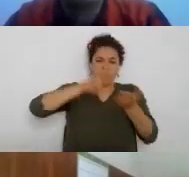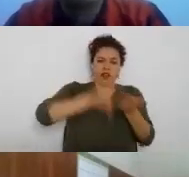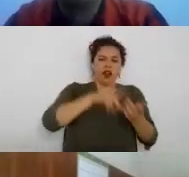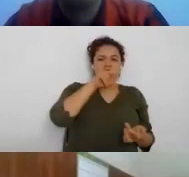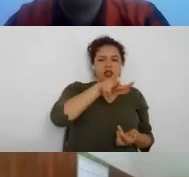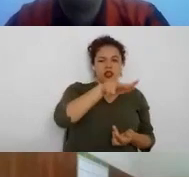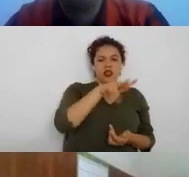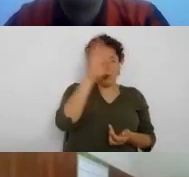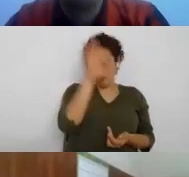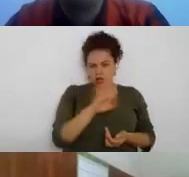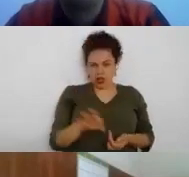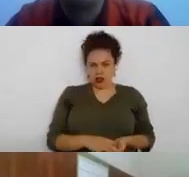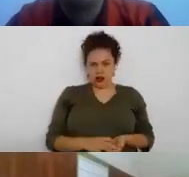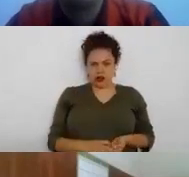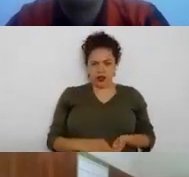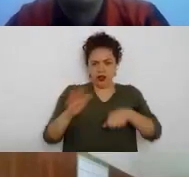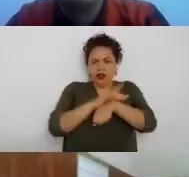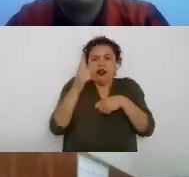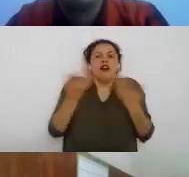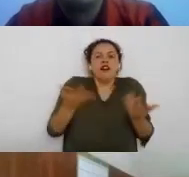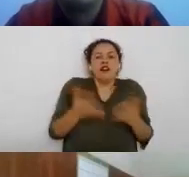18%. ¿Por qué?